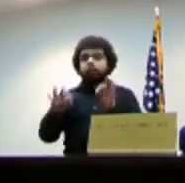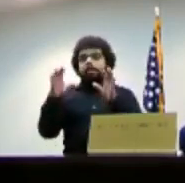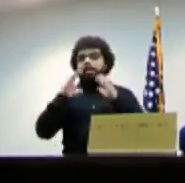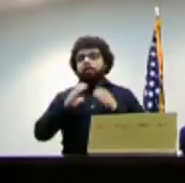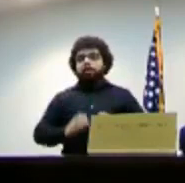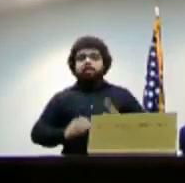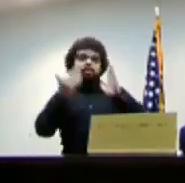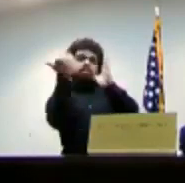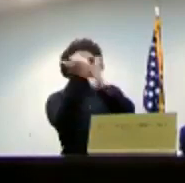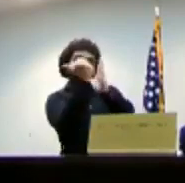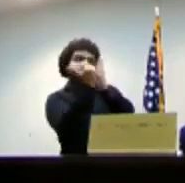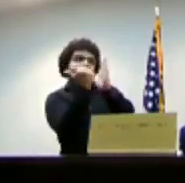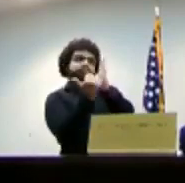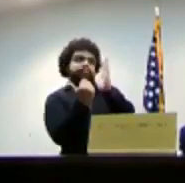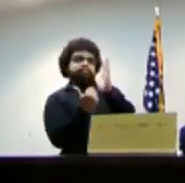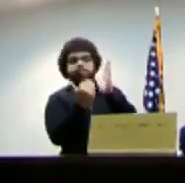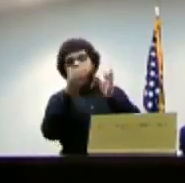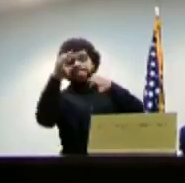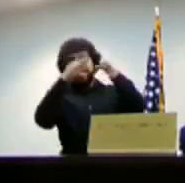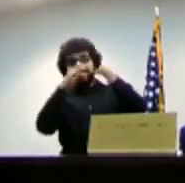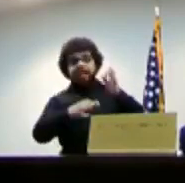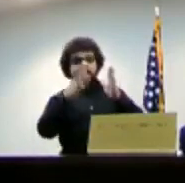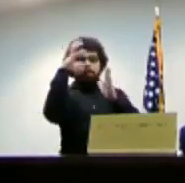energía eléctrica de la factura.